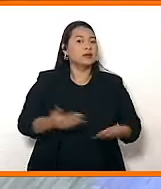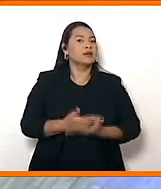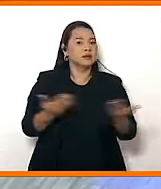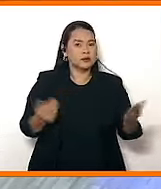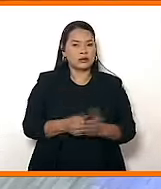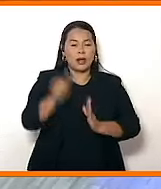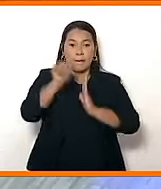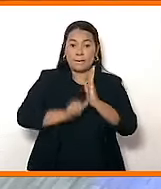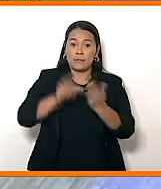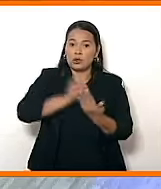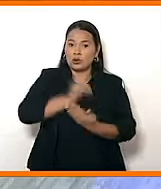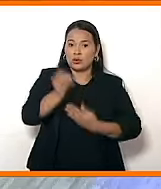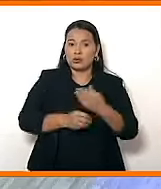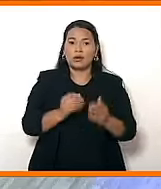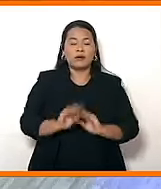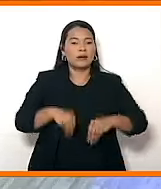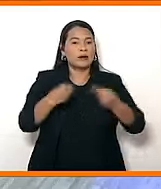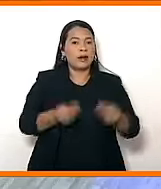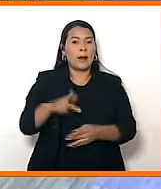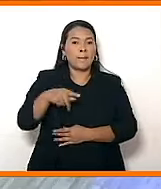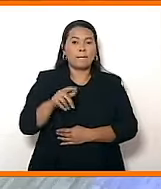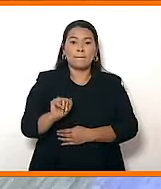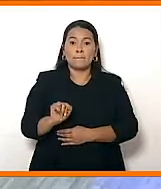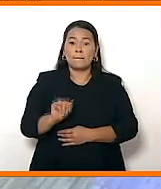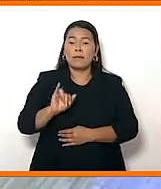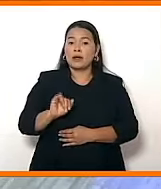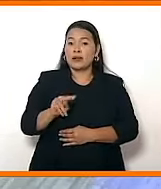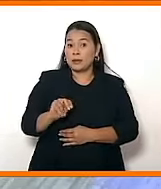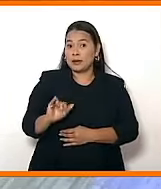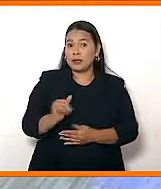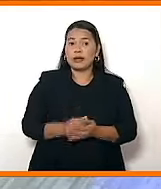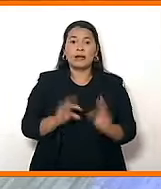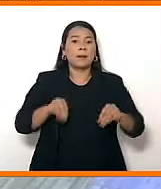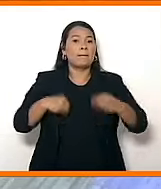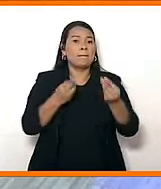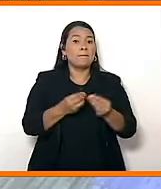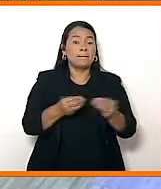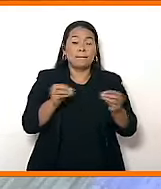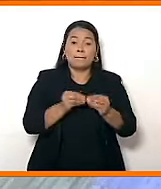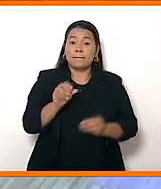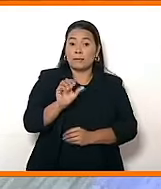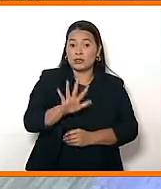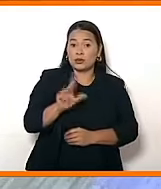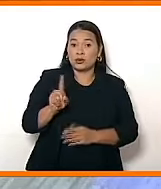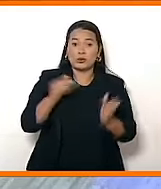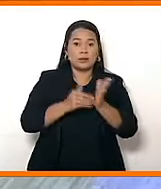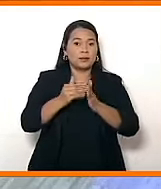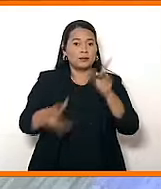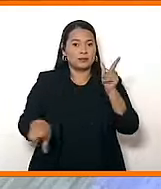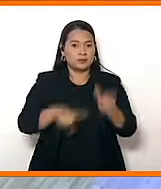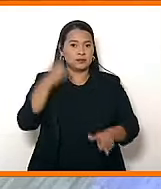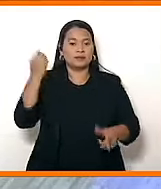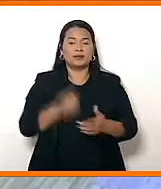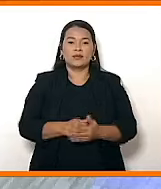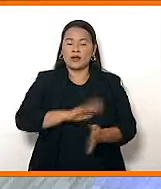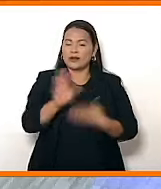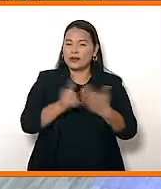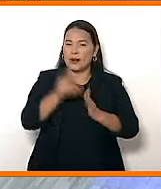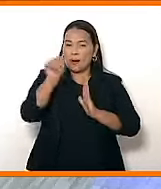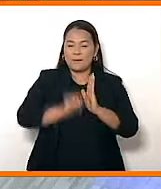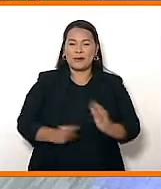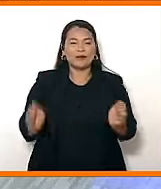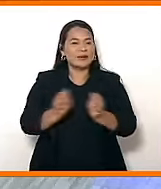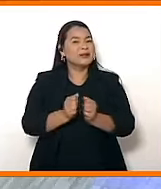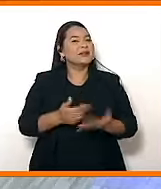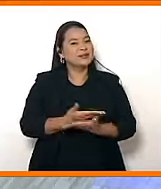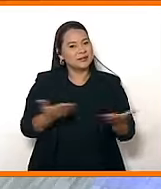logramos entregar más de 51 millones de lempiras al PAN y estamos seguras que seguiremos aportando cada mes junto a vos. Gracias,